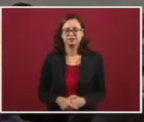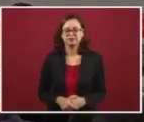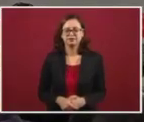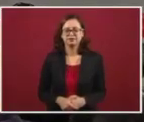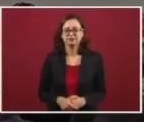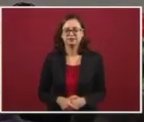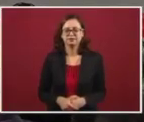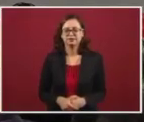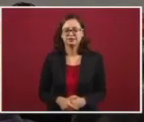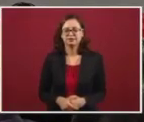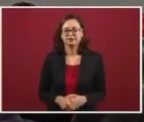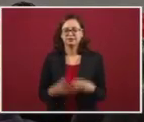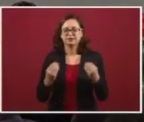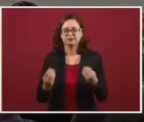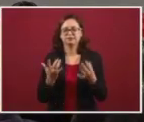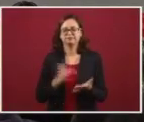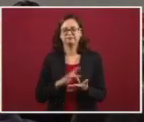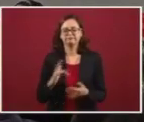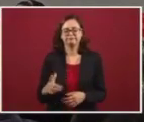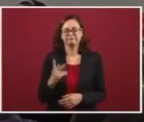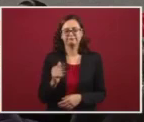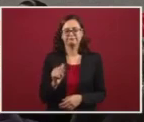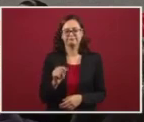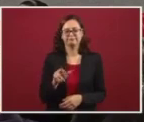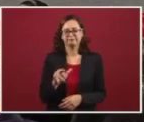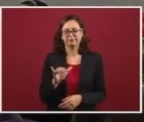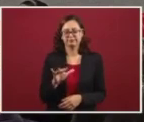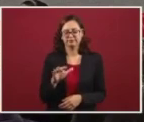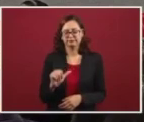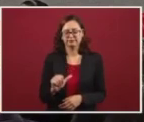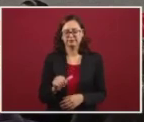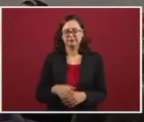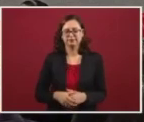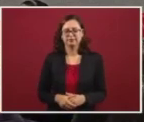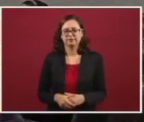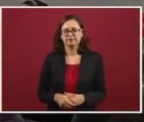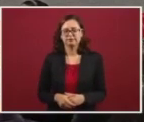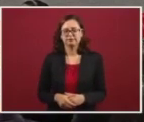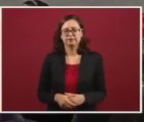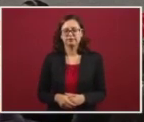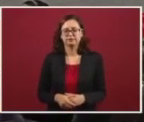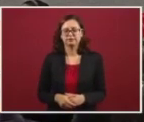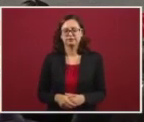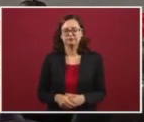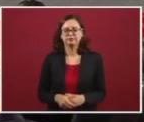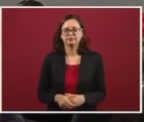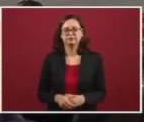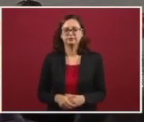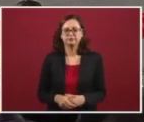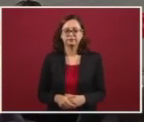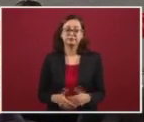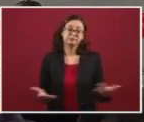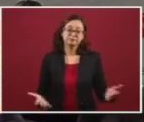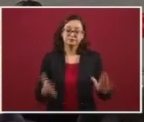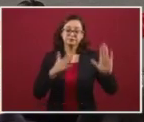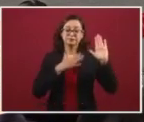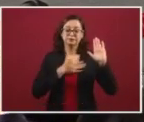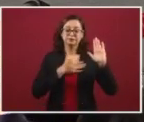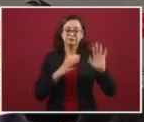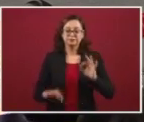Muchas gracias, Patricia. Pues hemos cumplido con este compromiso.